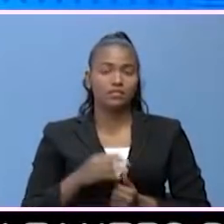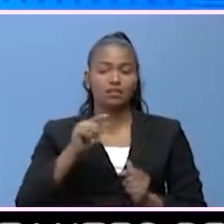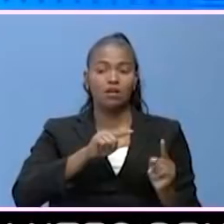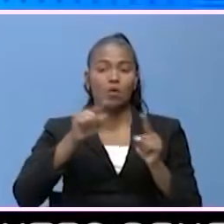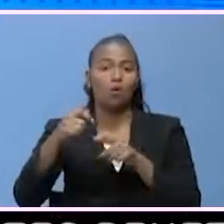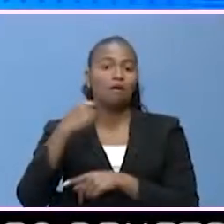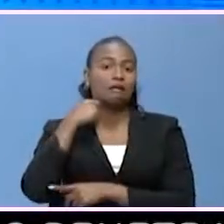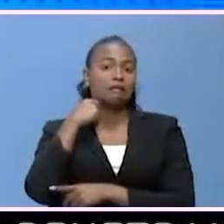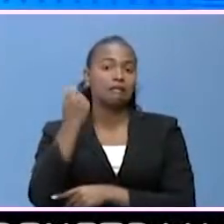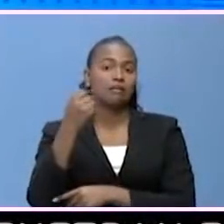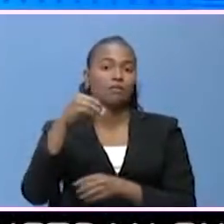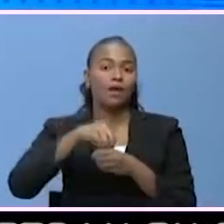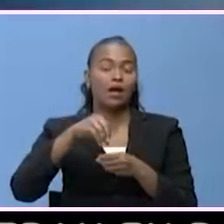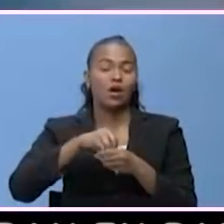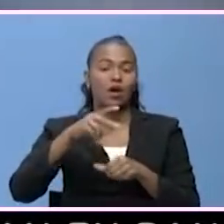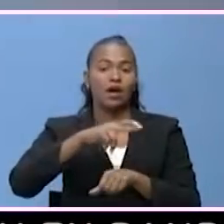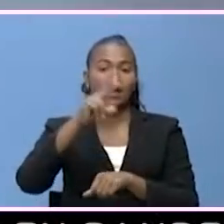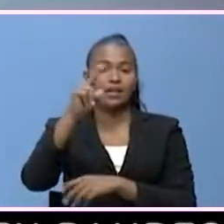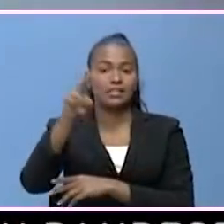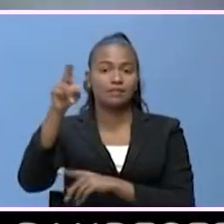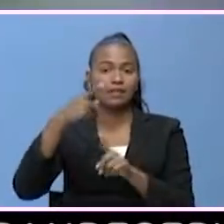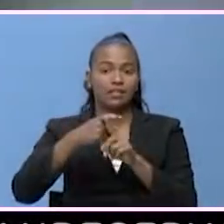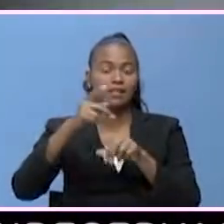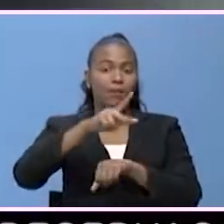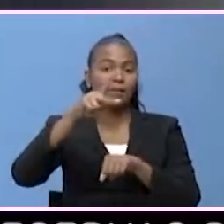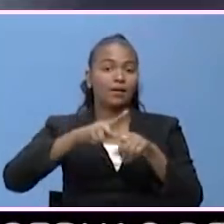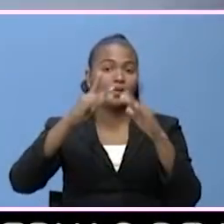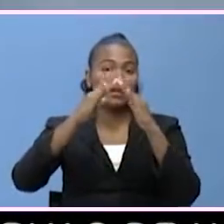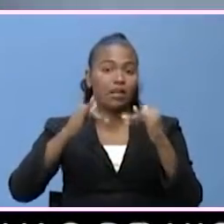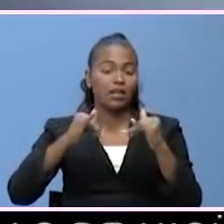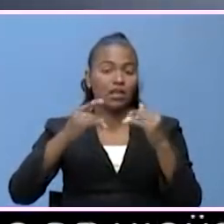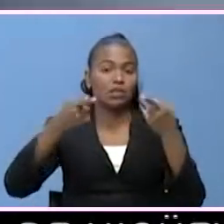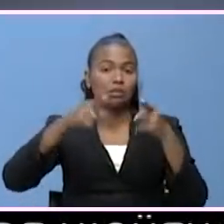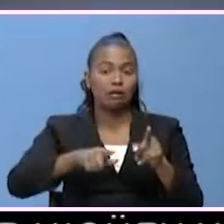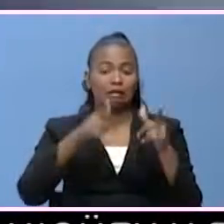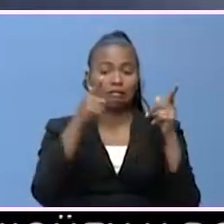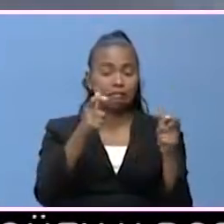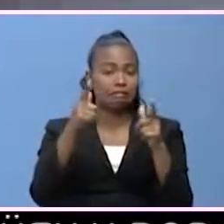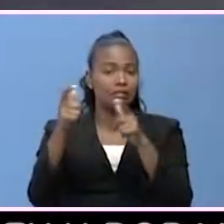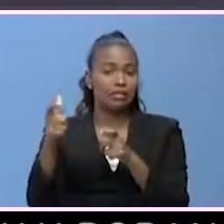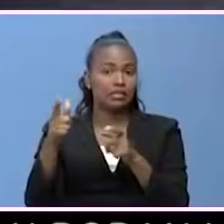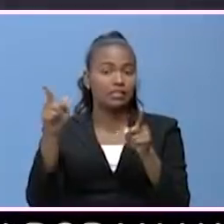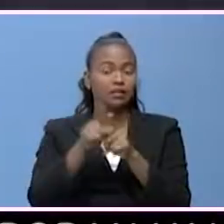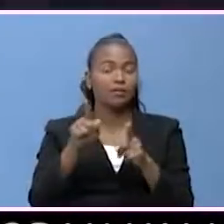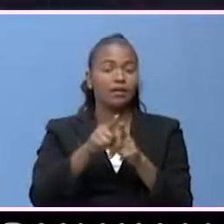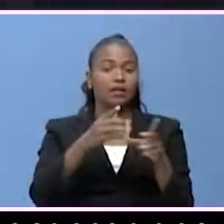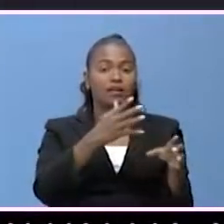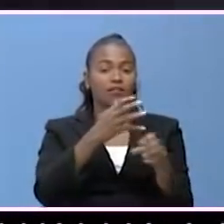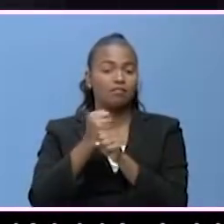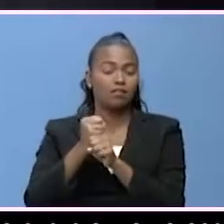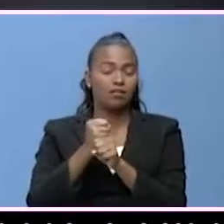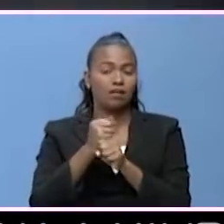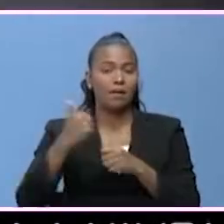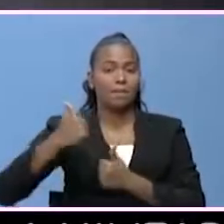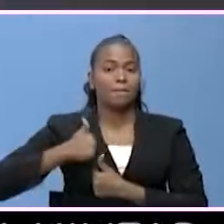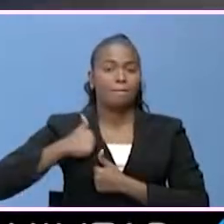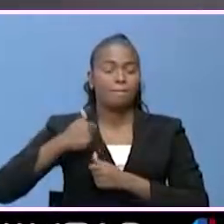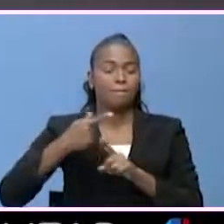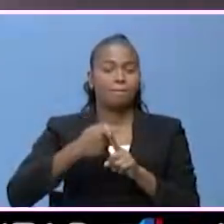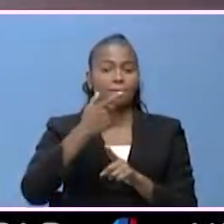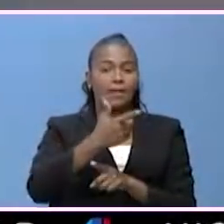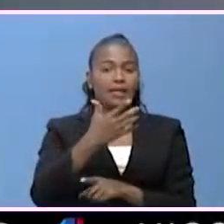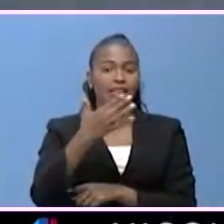Banco de Reservas de la ciudad de Higüey, provincia de la Altagracia. Durante el último hubo disparos y despojaron a un miembro del ejército de